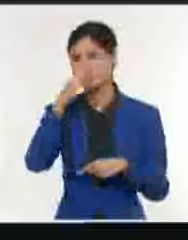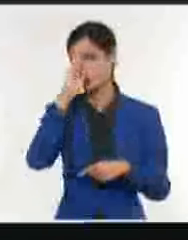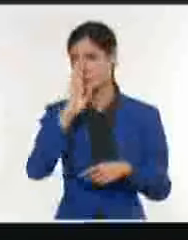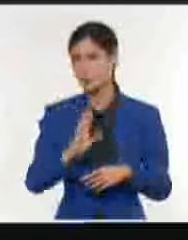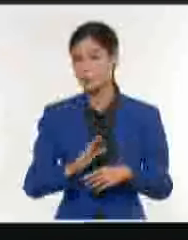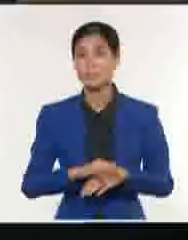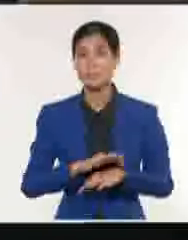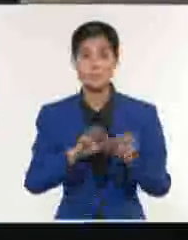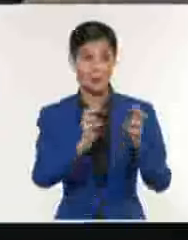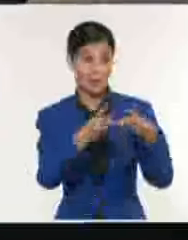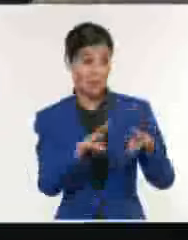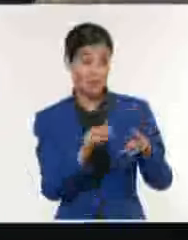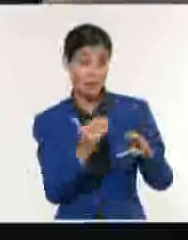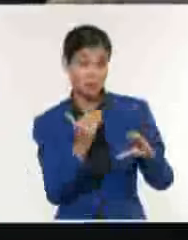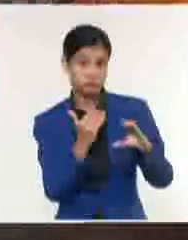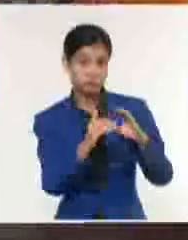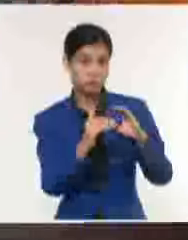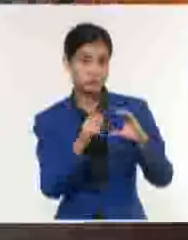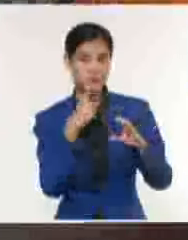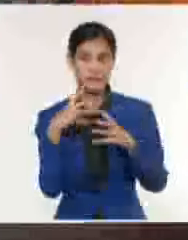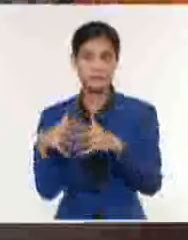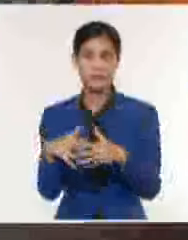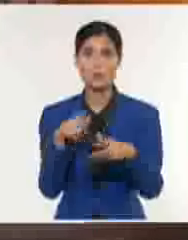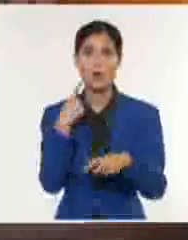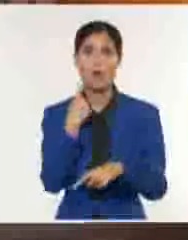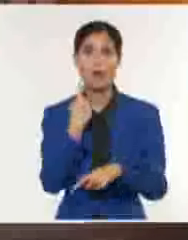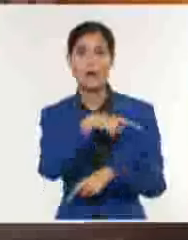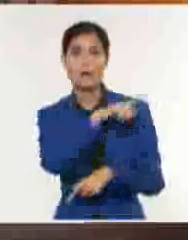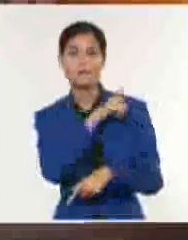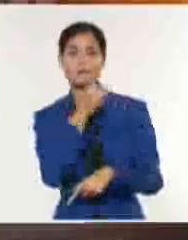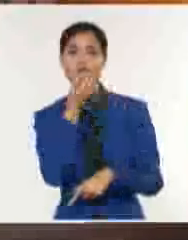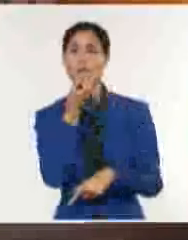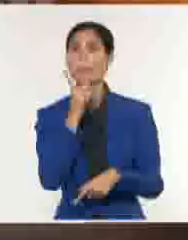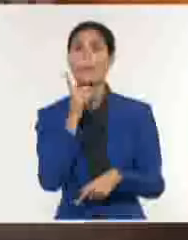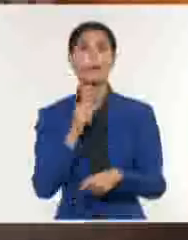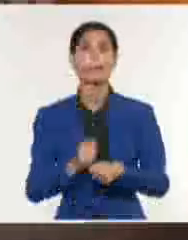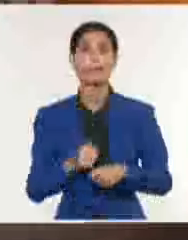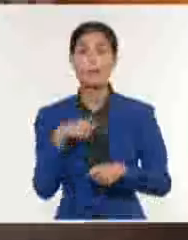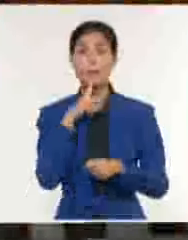la política estadounidense impidió el pasado año viajar a Cuba a más de